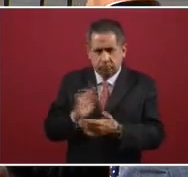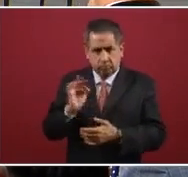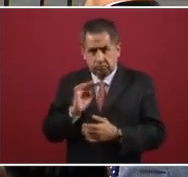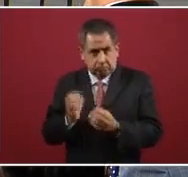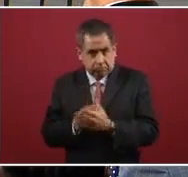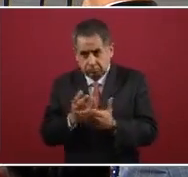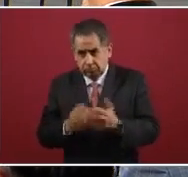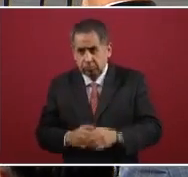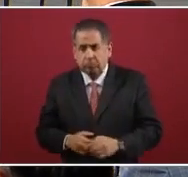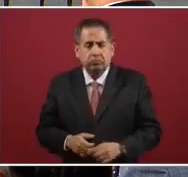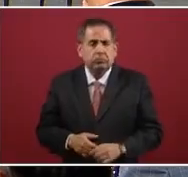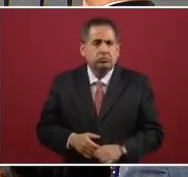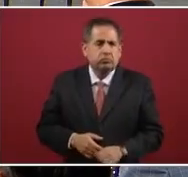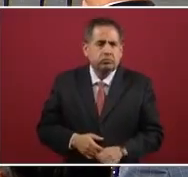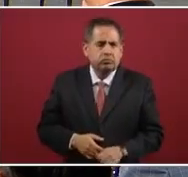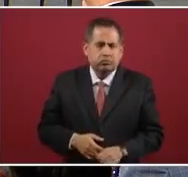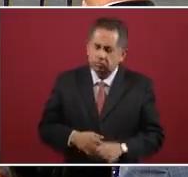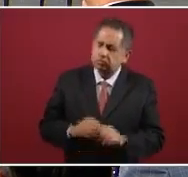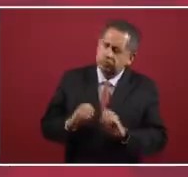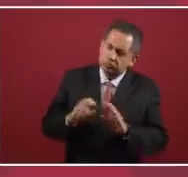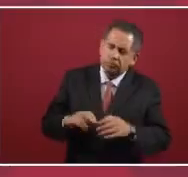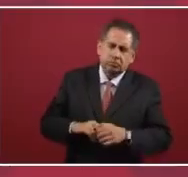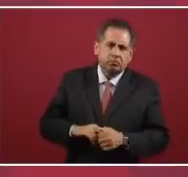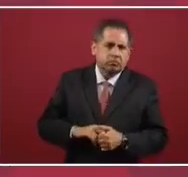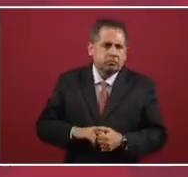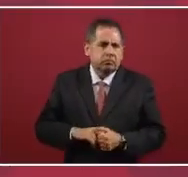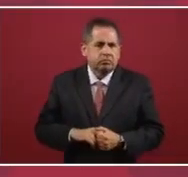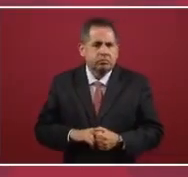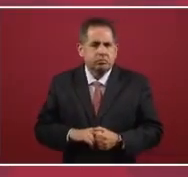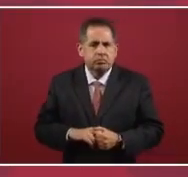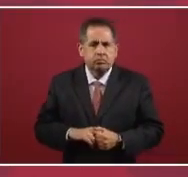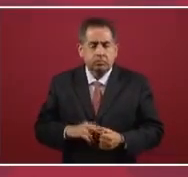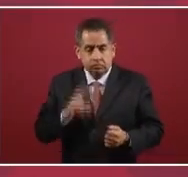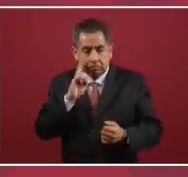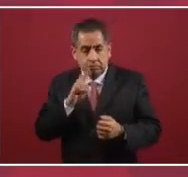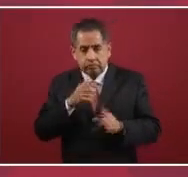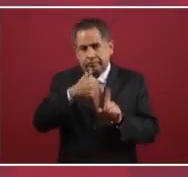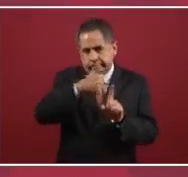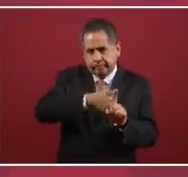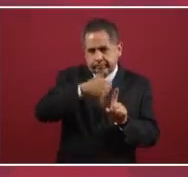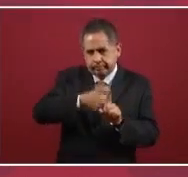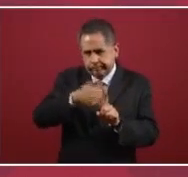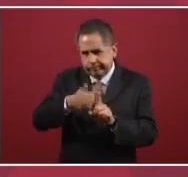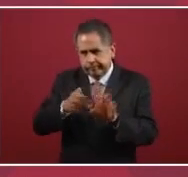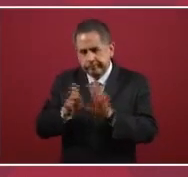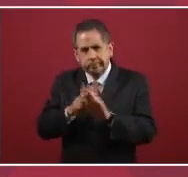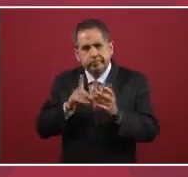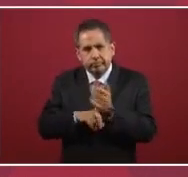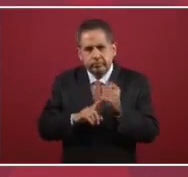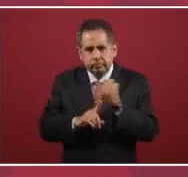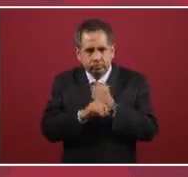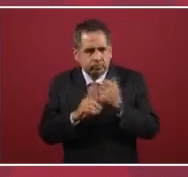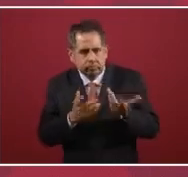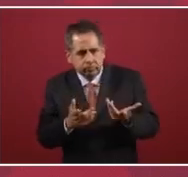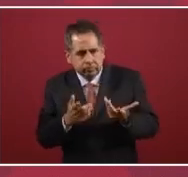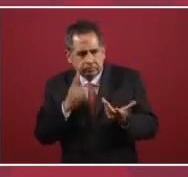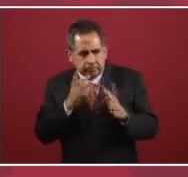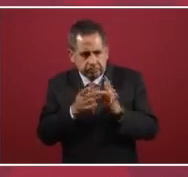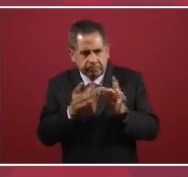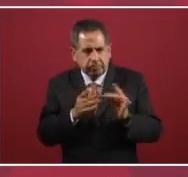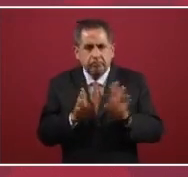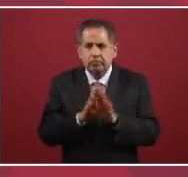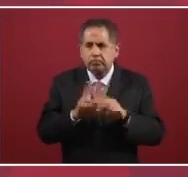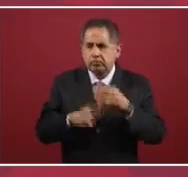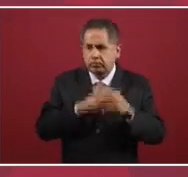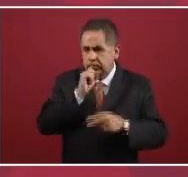¿no? Claro, sin duda, habría que ver los casos específicos en donde están teniendo problemas para darle seguimiento, pero